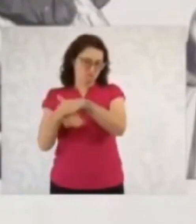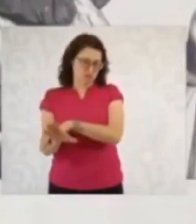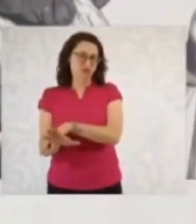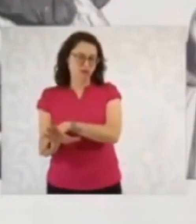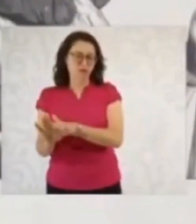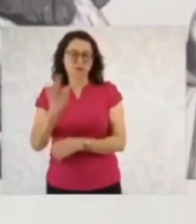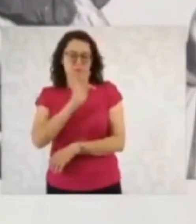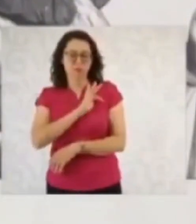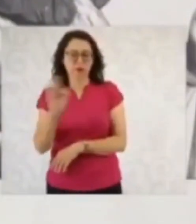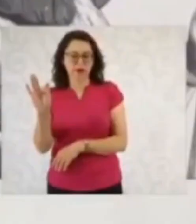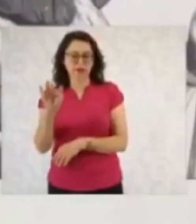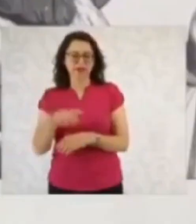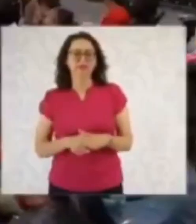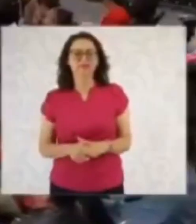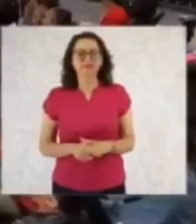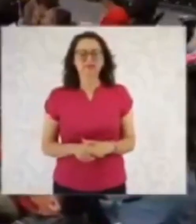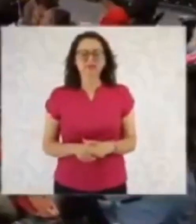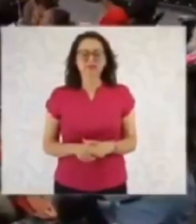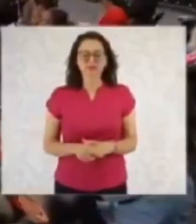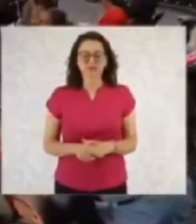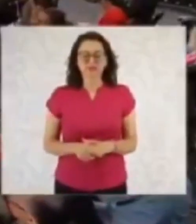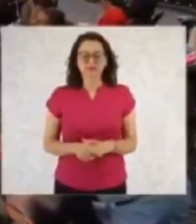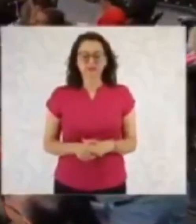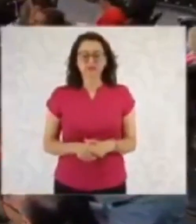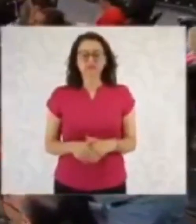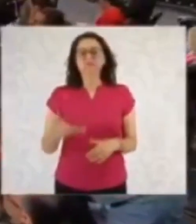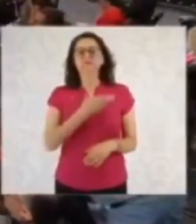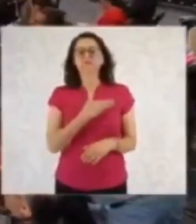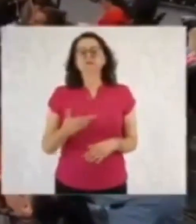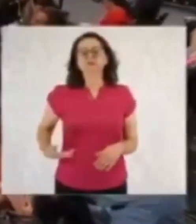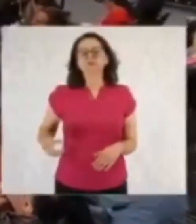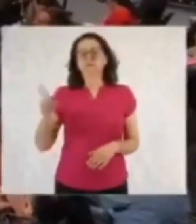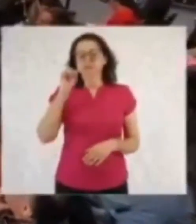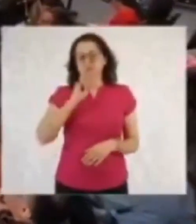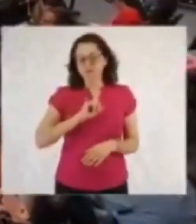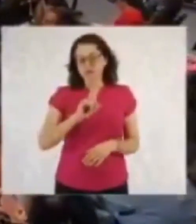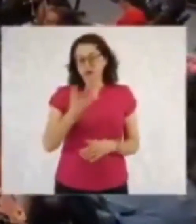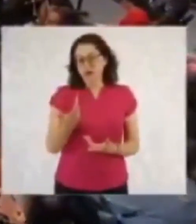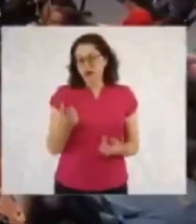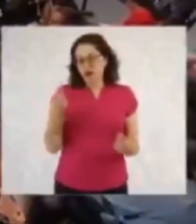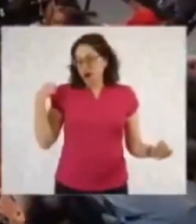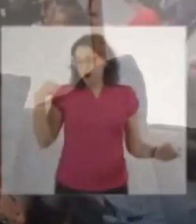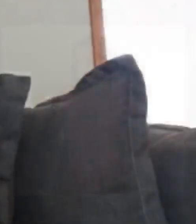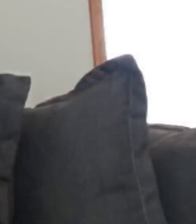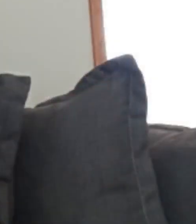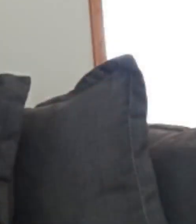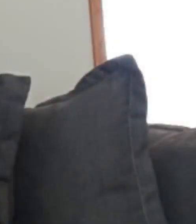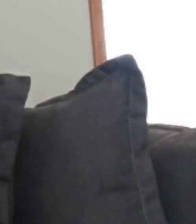una solicitud de la Fiscalía. Presidenta, también a 54 años